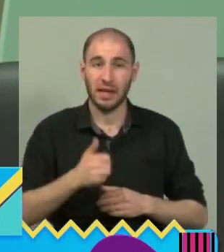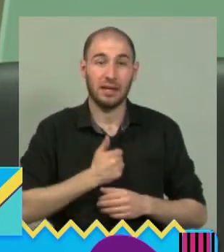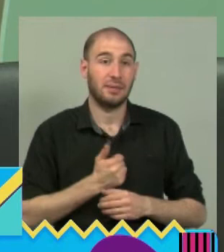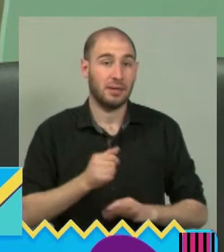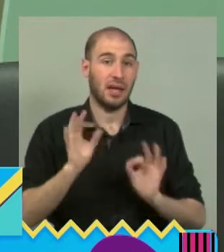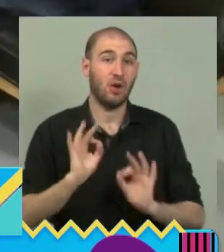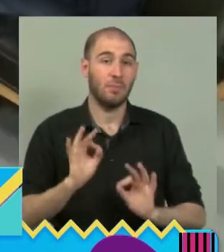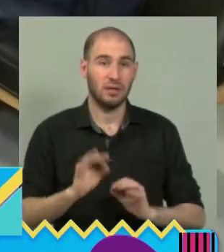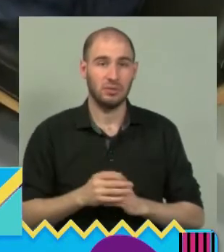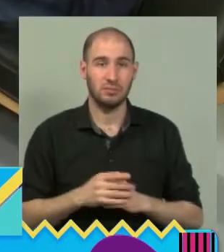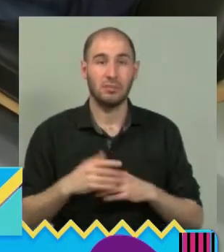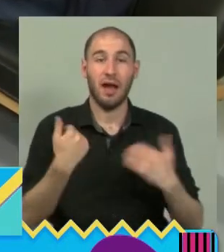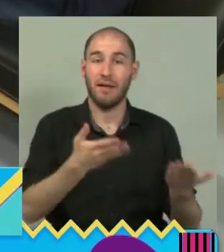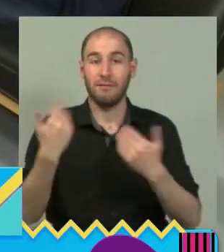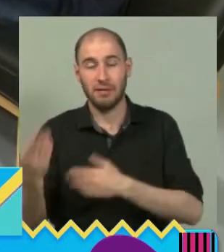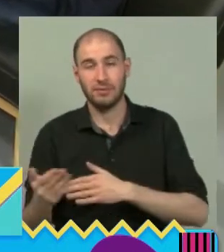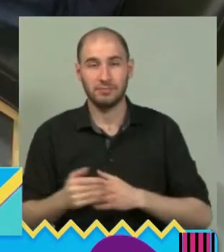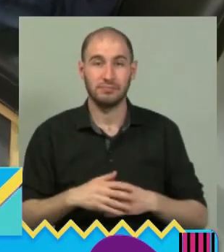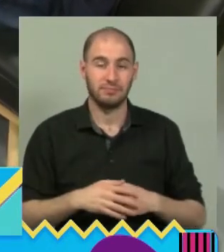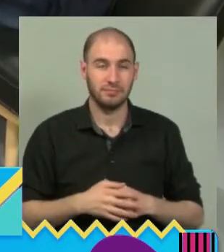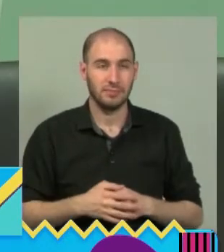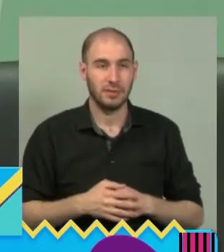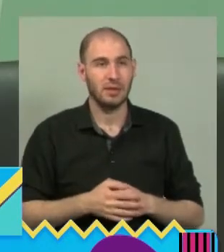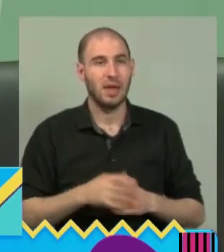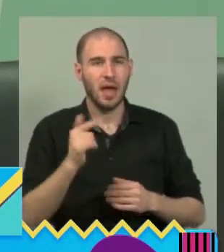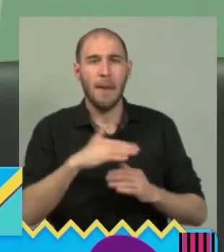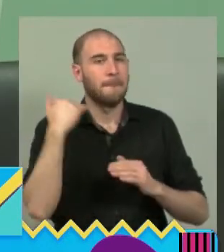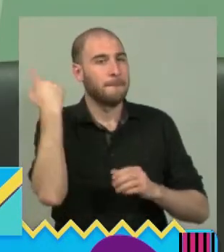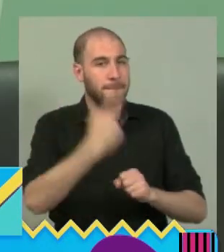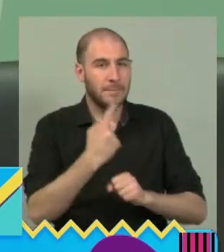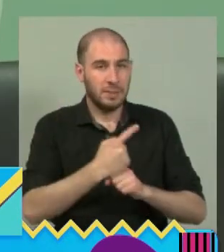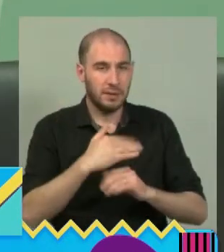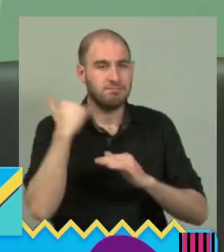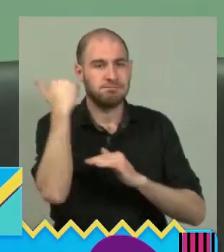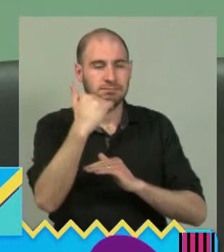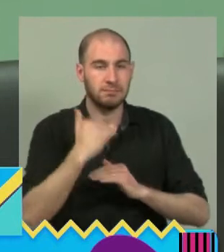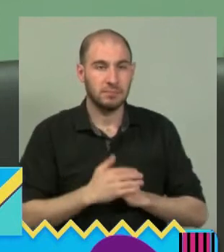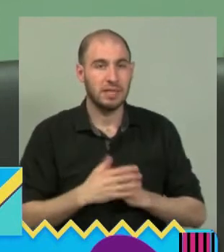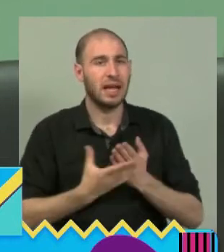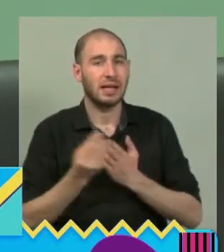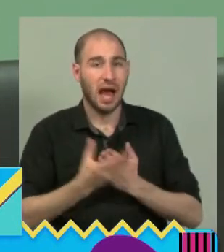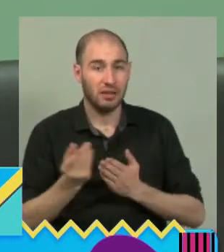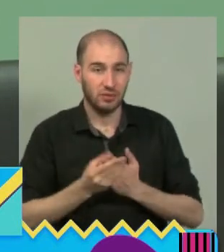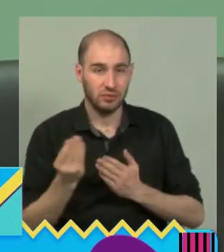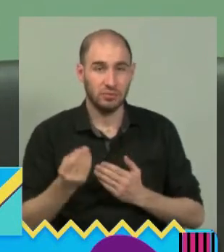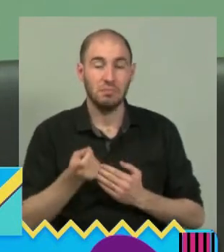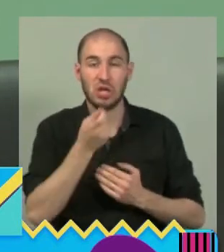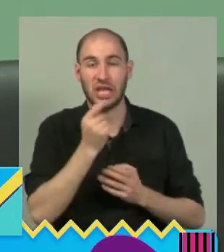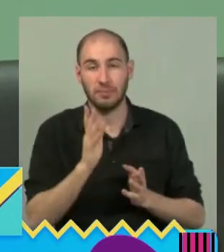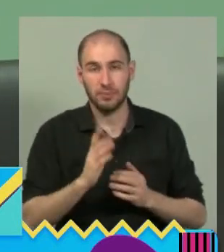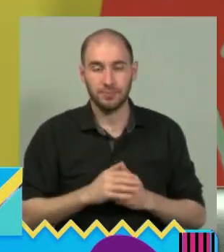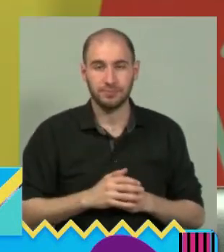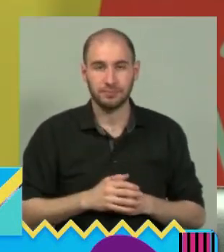Catamarca. Los privilegios, ¿no? Los privilegios. A ver, se privilegia gastos que